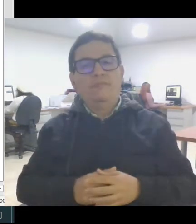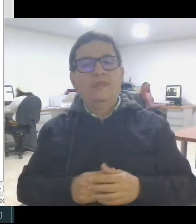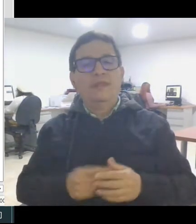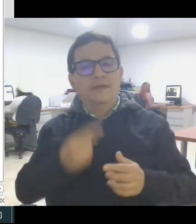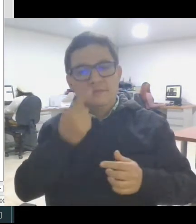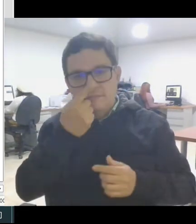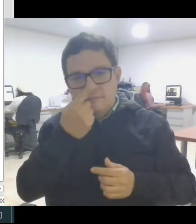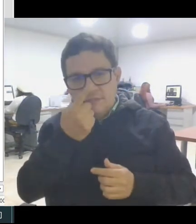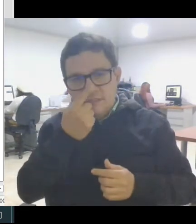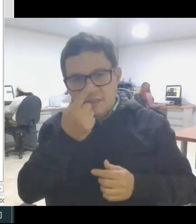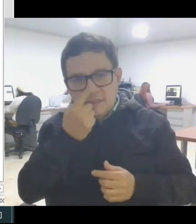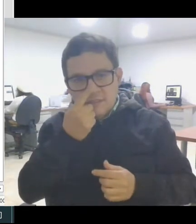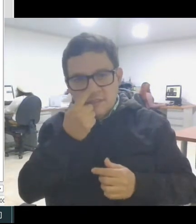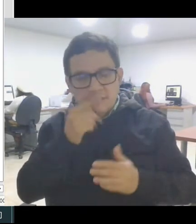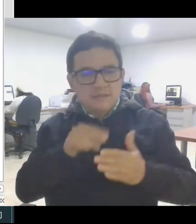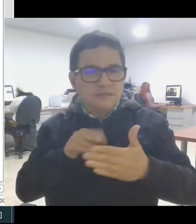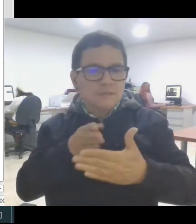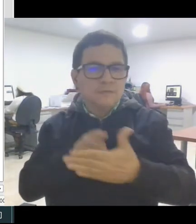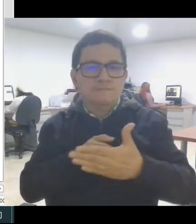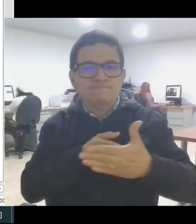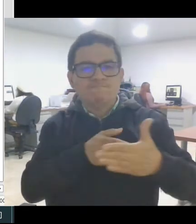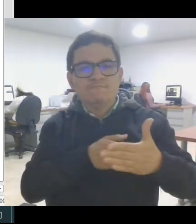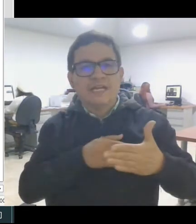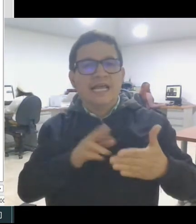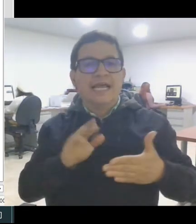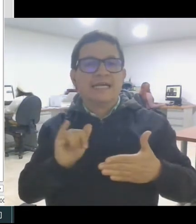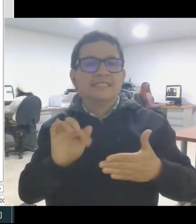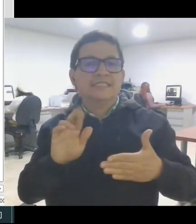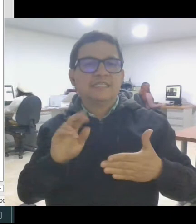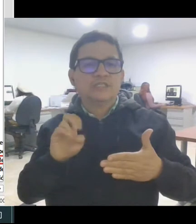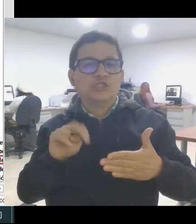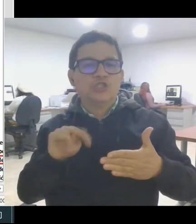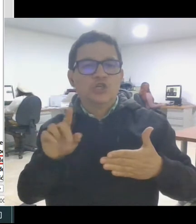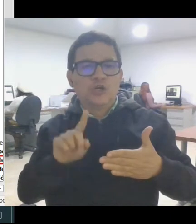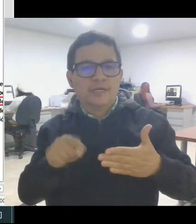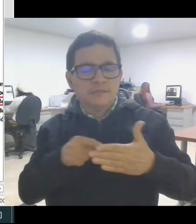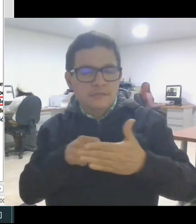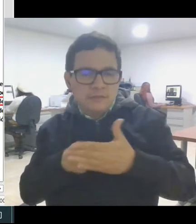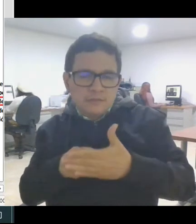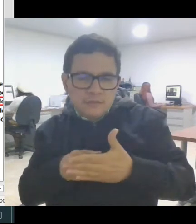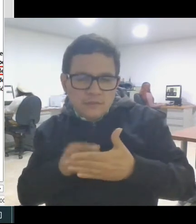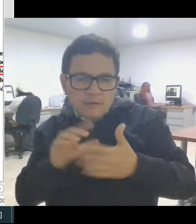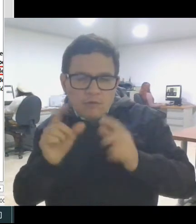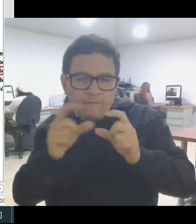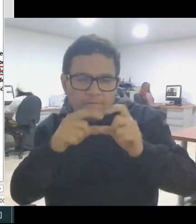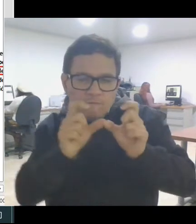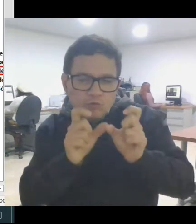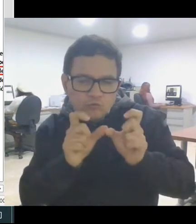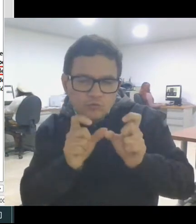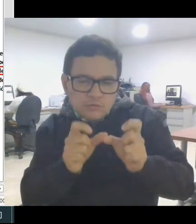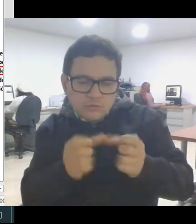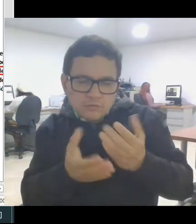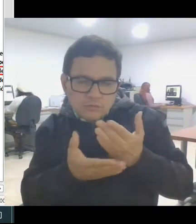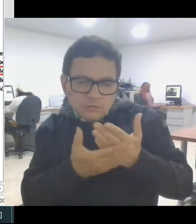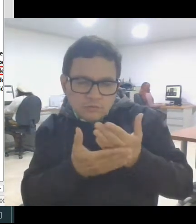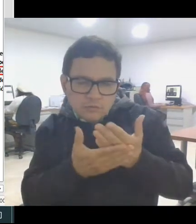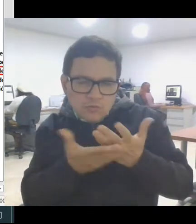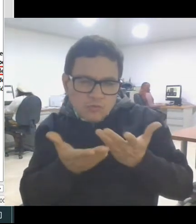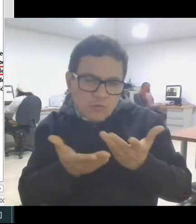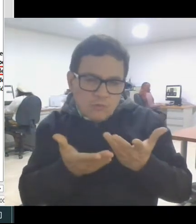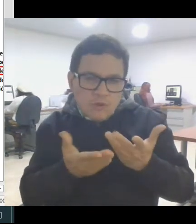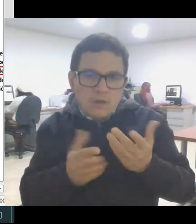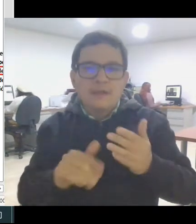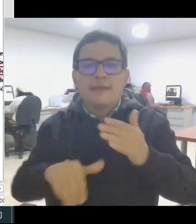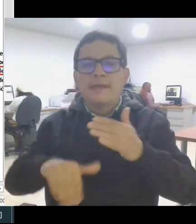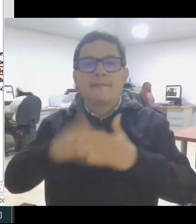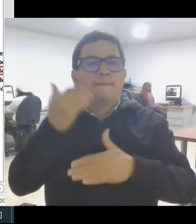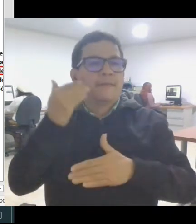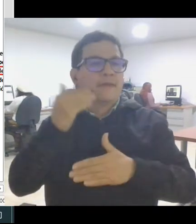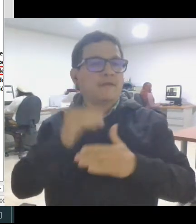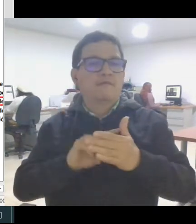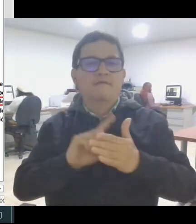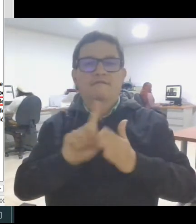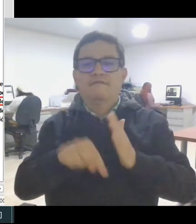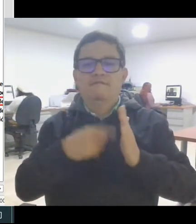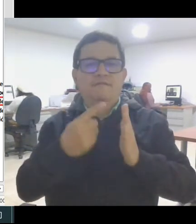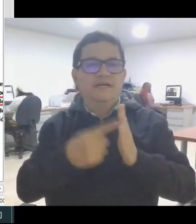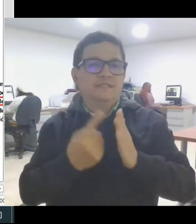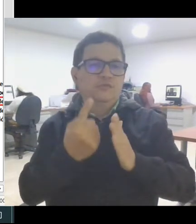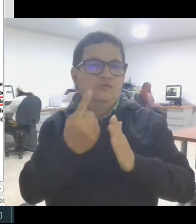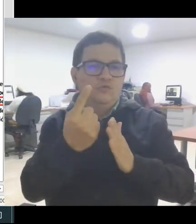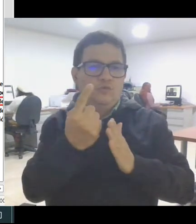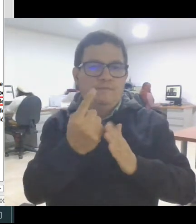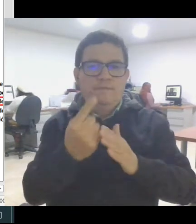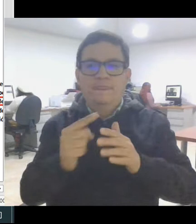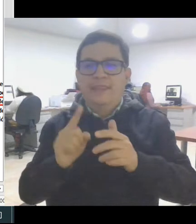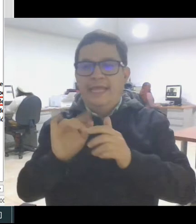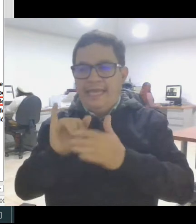Miramos las restricciones, miramos el planteamiento de la función y comenzamos con la fase 1.